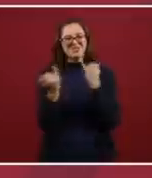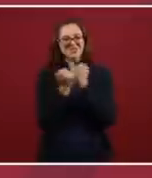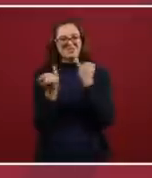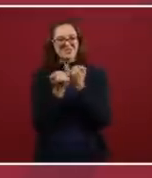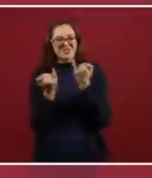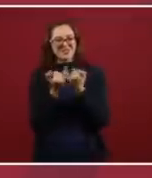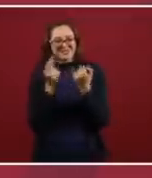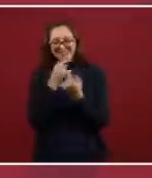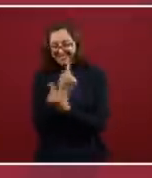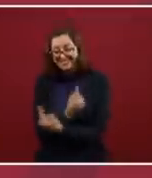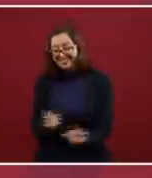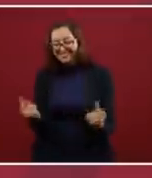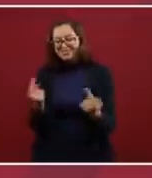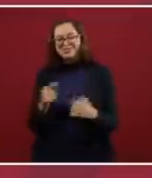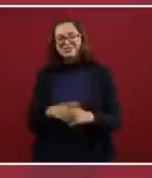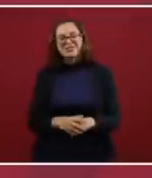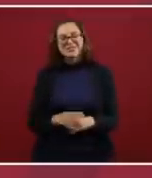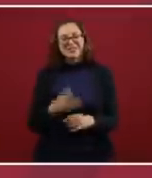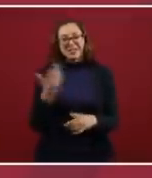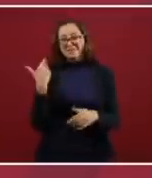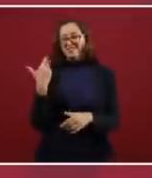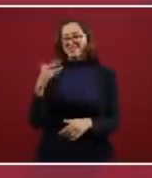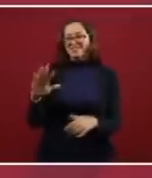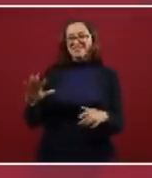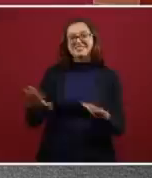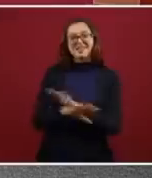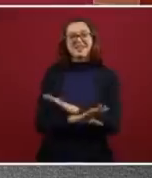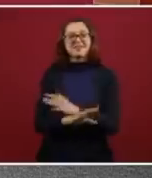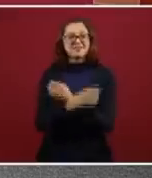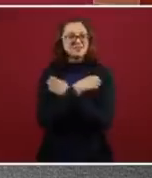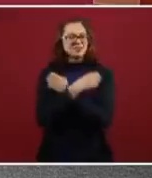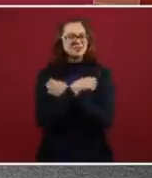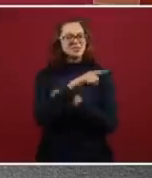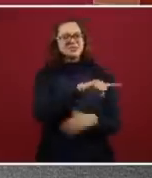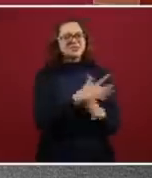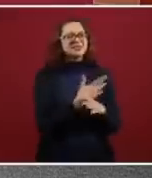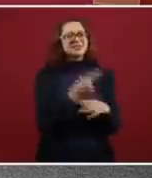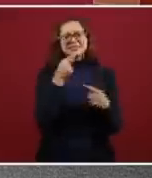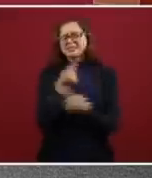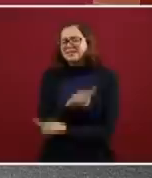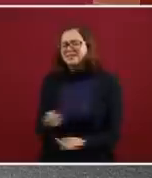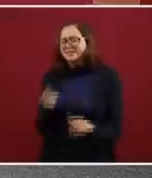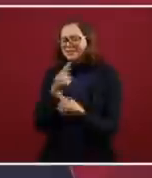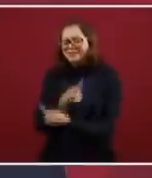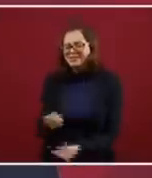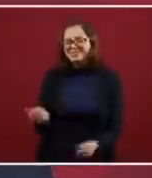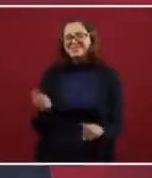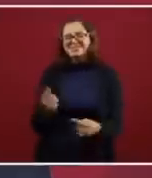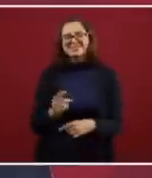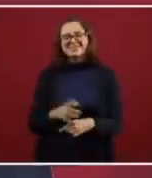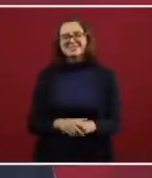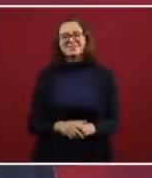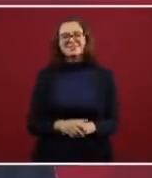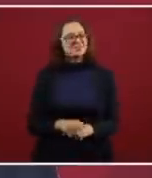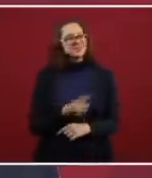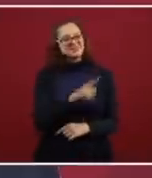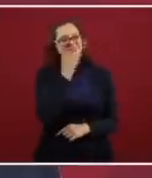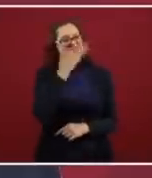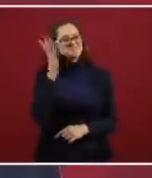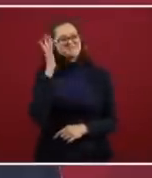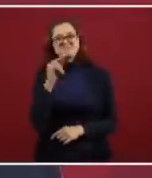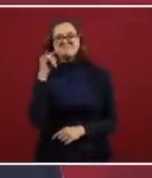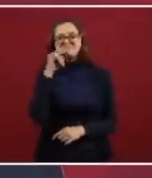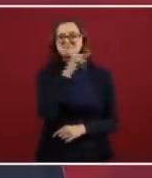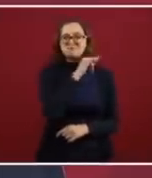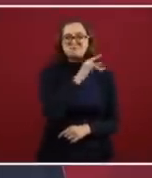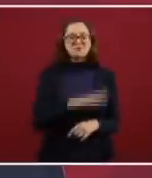reforma educativa, son los niños, decían. Y es una gran hipocresía, en este